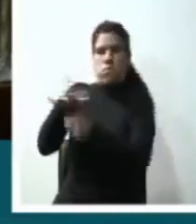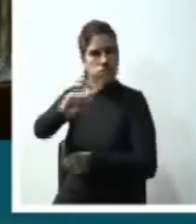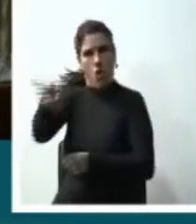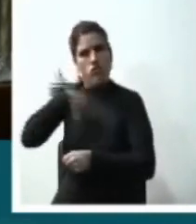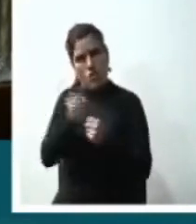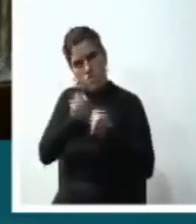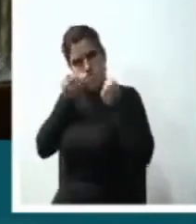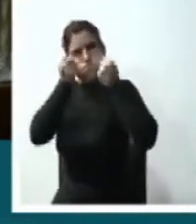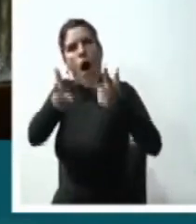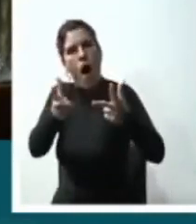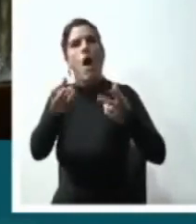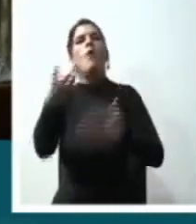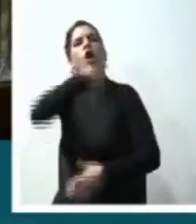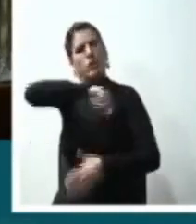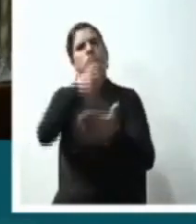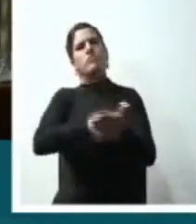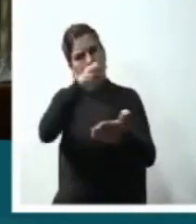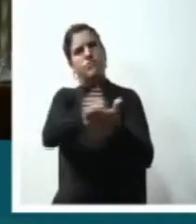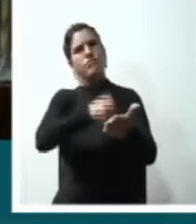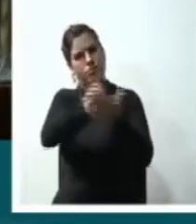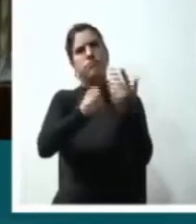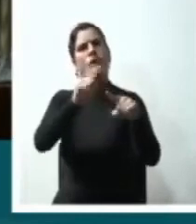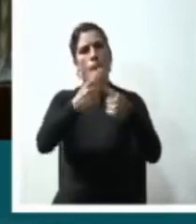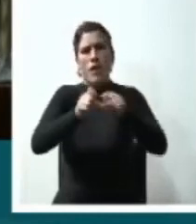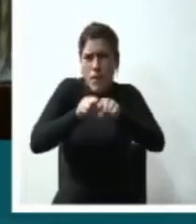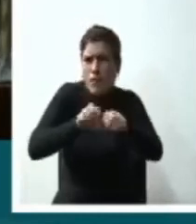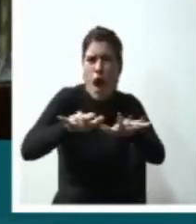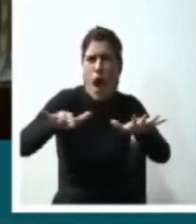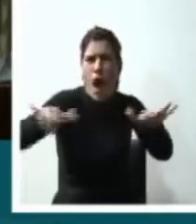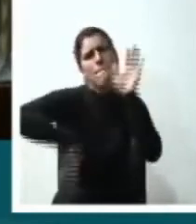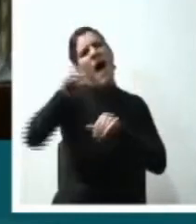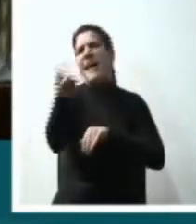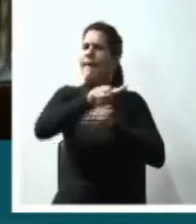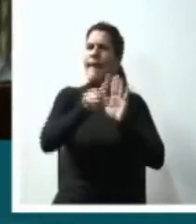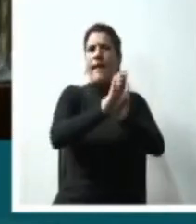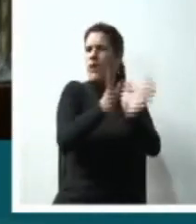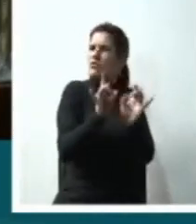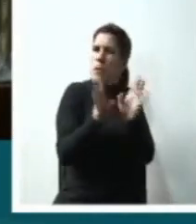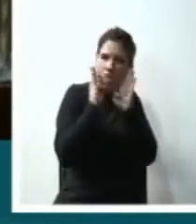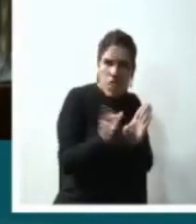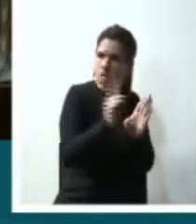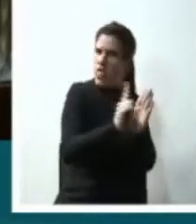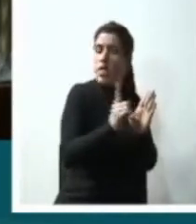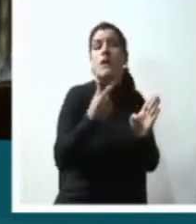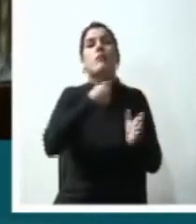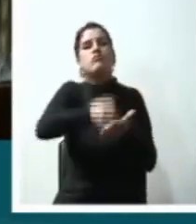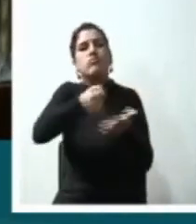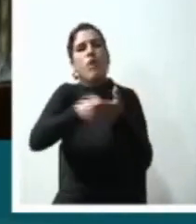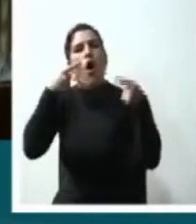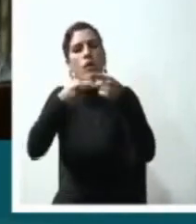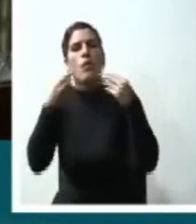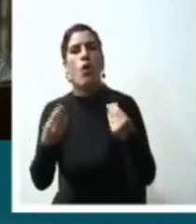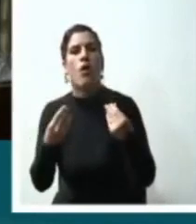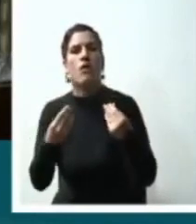como parte de una lucha política fuera de la legislatura más importante incluso aún, que es la lucha por terminar con